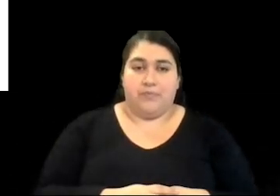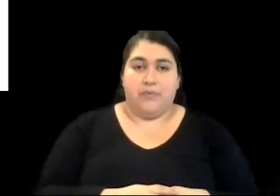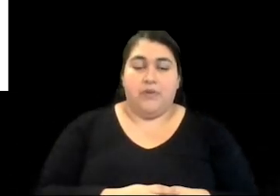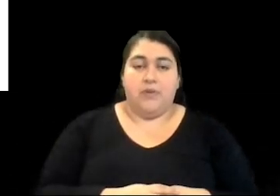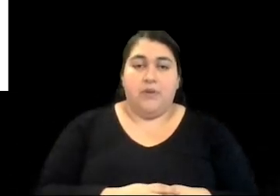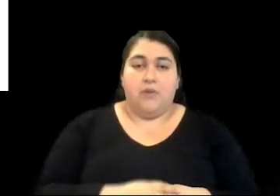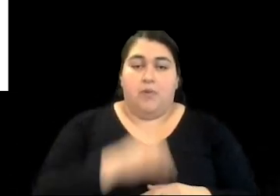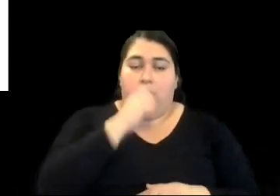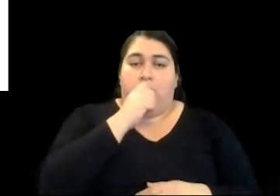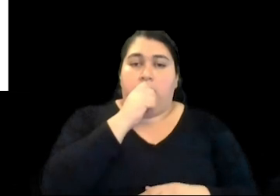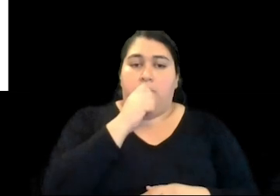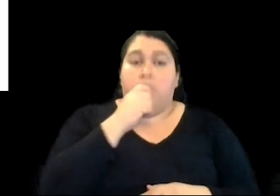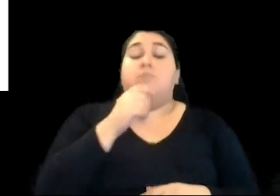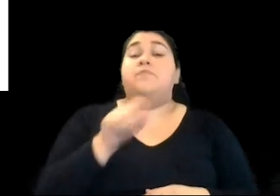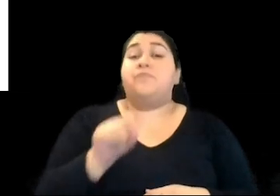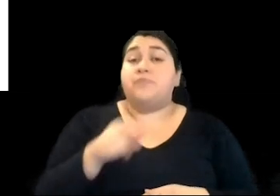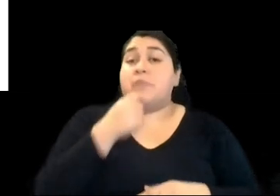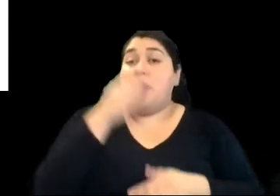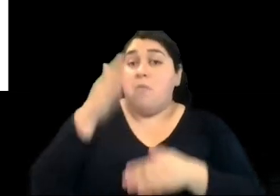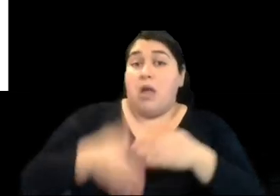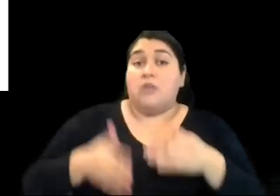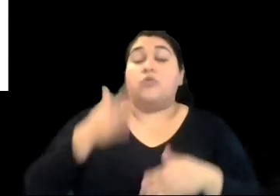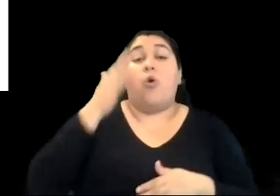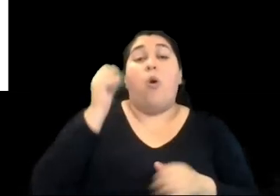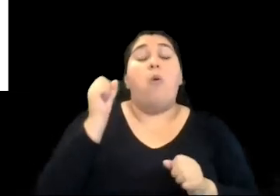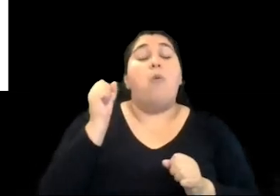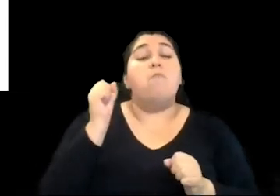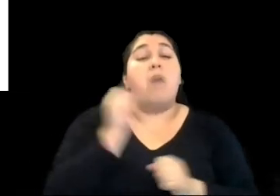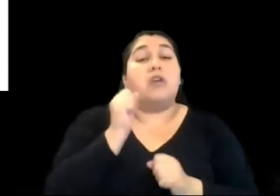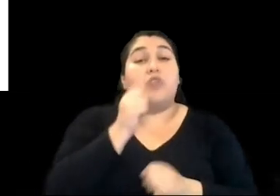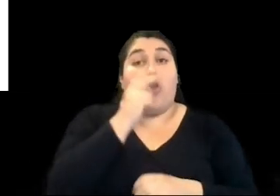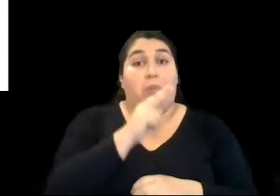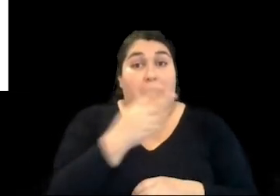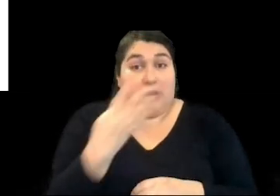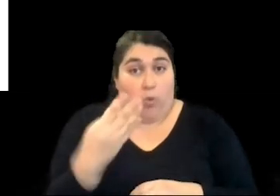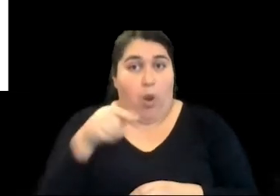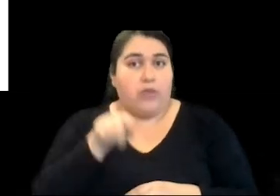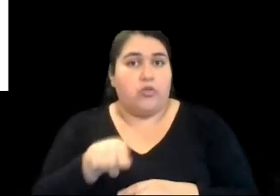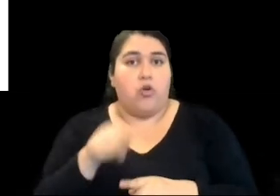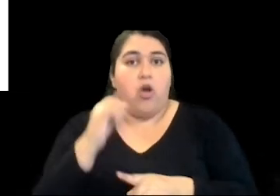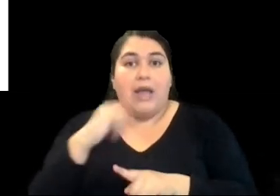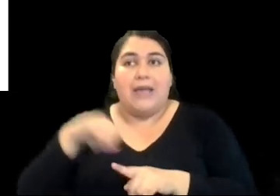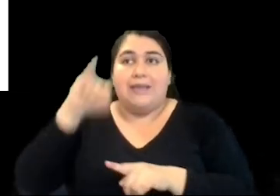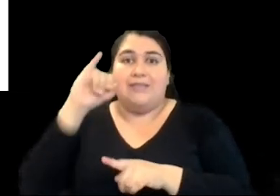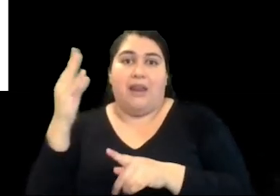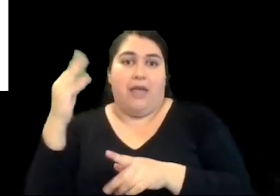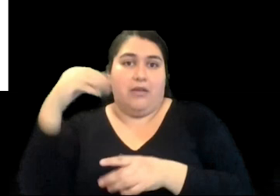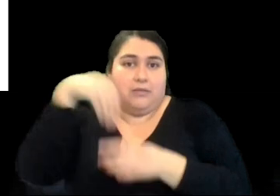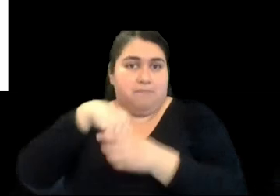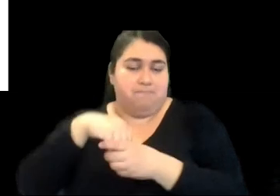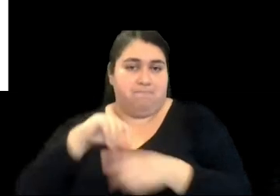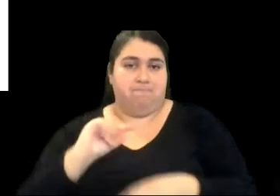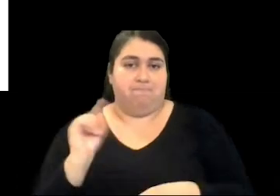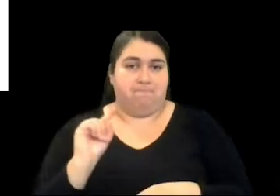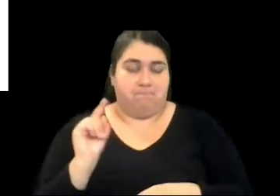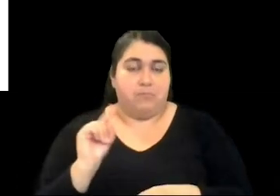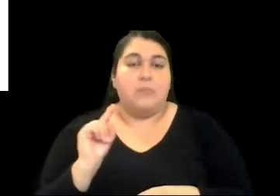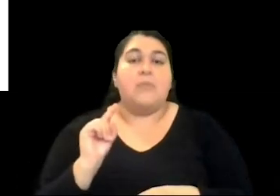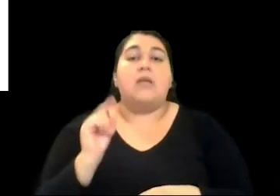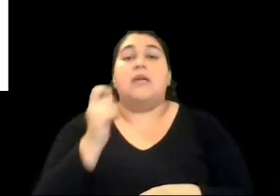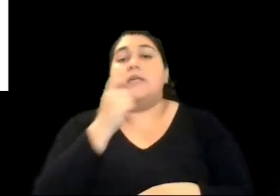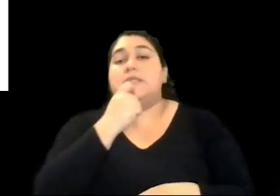de una obligación vencida en mayo del 2024, ese interés no podrá ser incorporado en la moratoria. Si yo tengo una